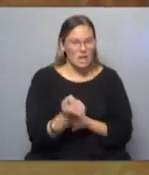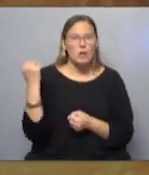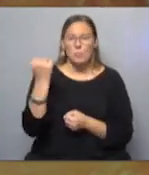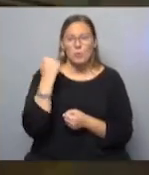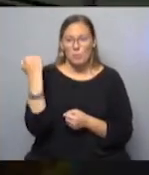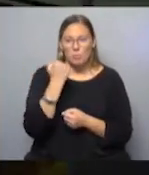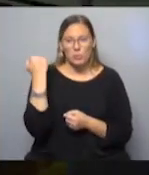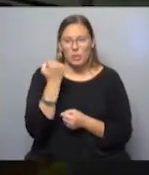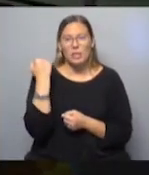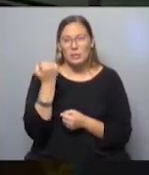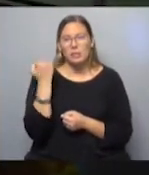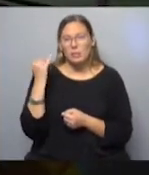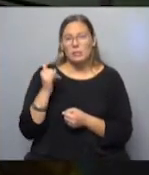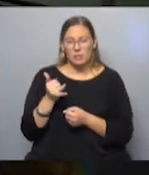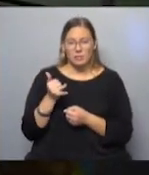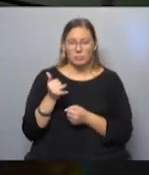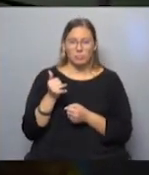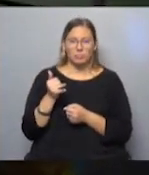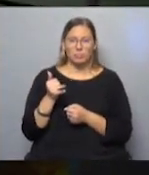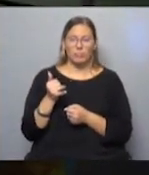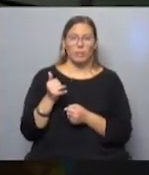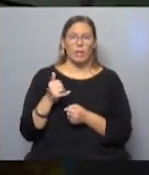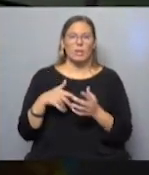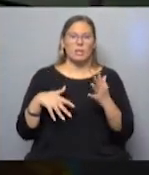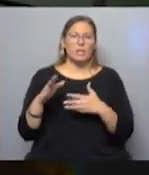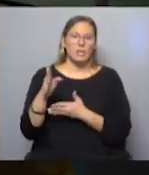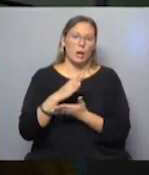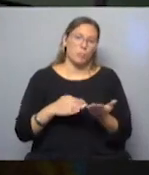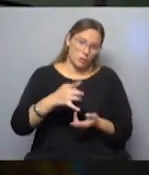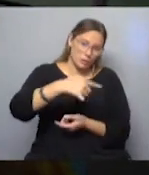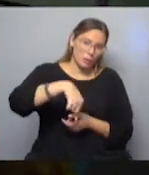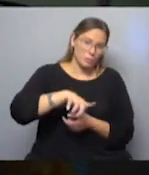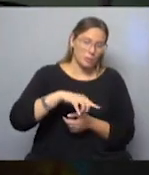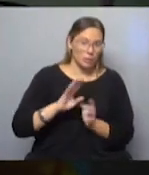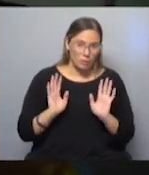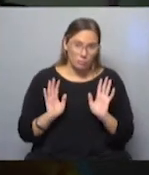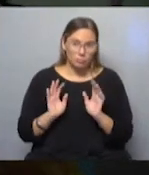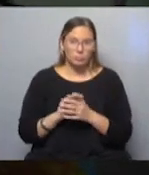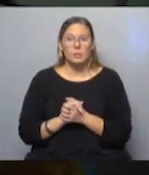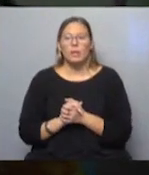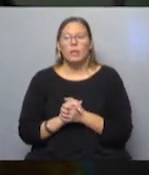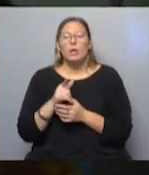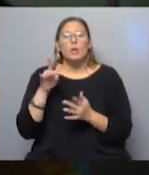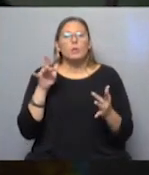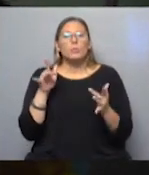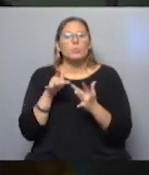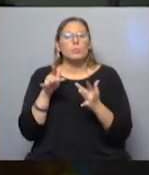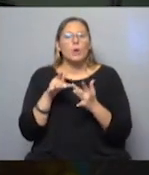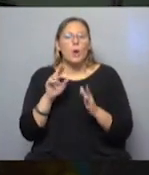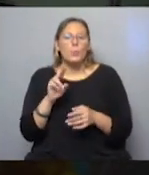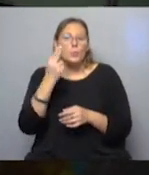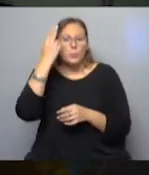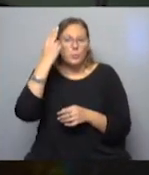es muy importante es el gran poeta ustedes solicita tu conexión con uruguay